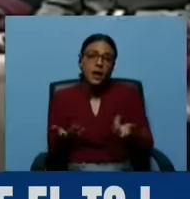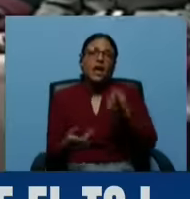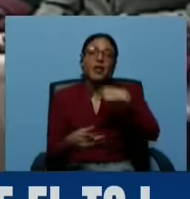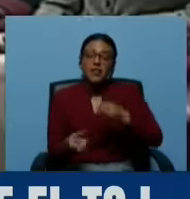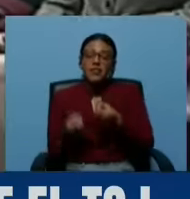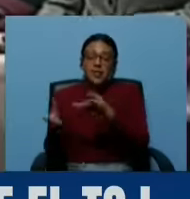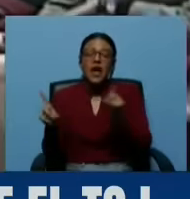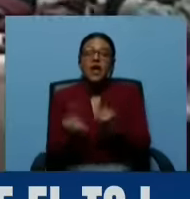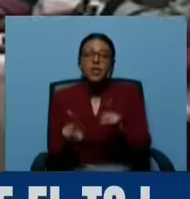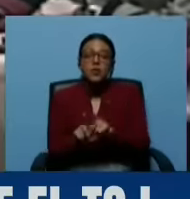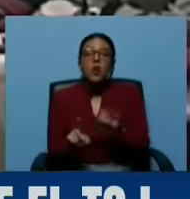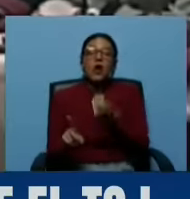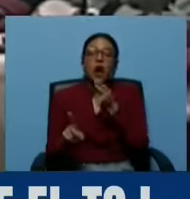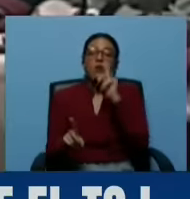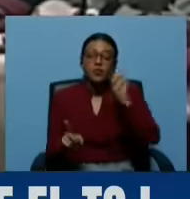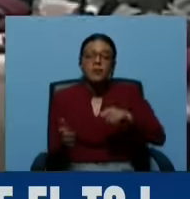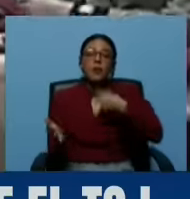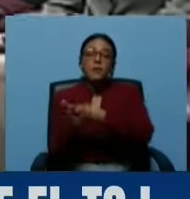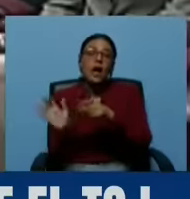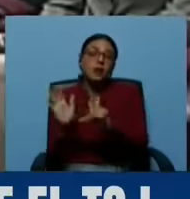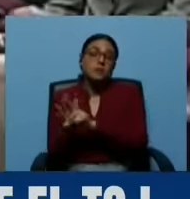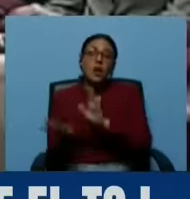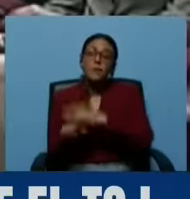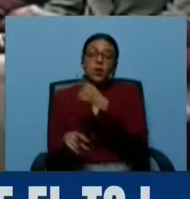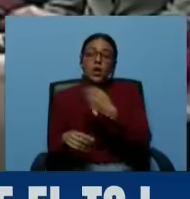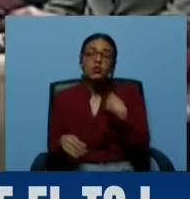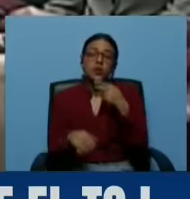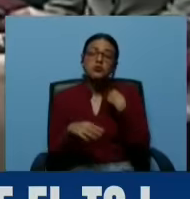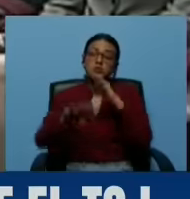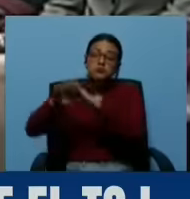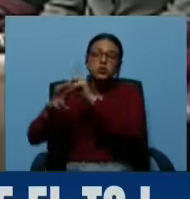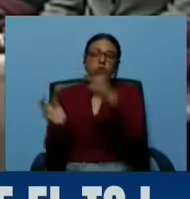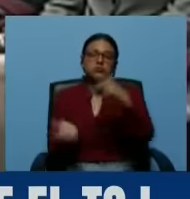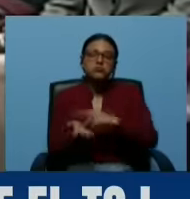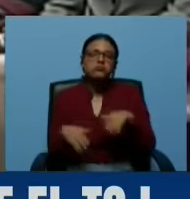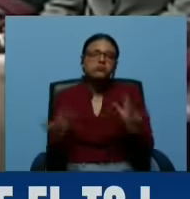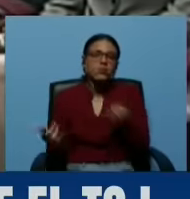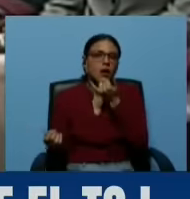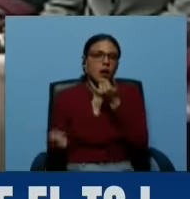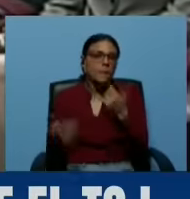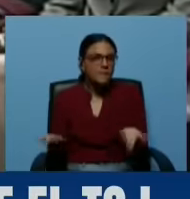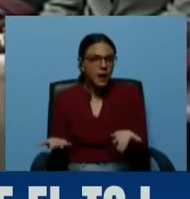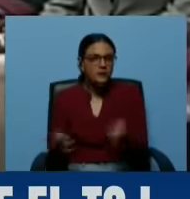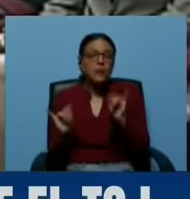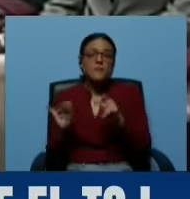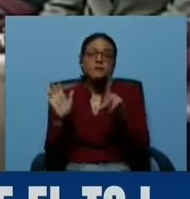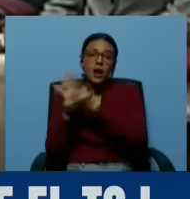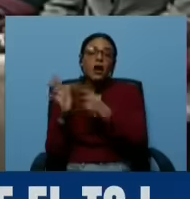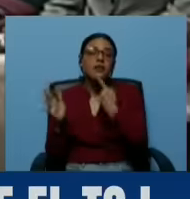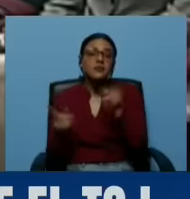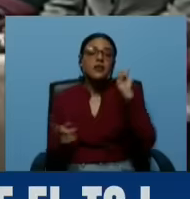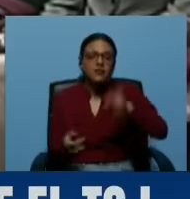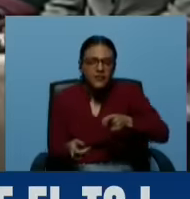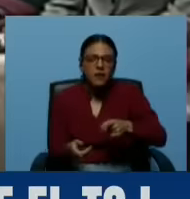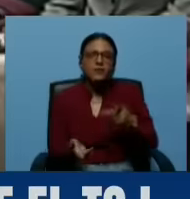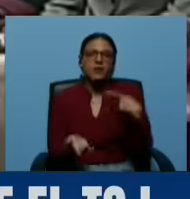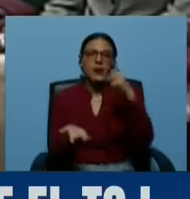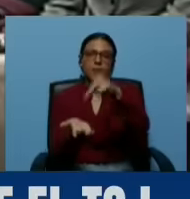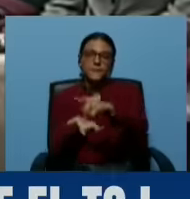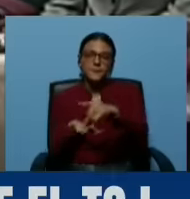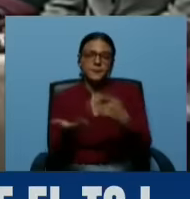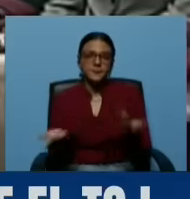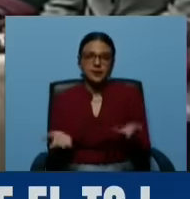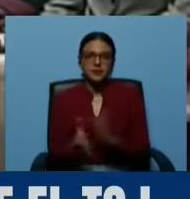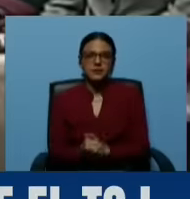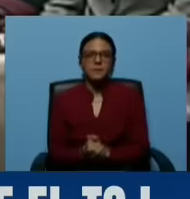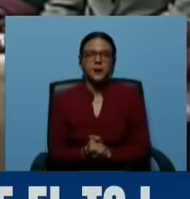consecuencias penales, tal como está establecido en su ordenamiento jurídico, es decir, en la Ley Orgánica del Tribunal Supremo de Justicia.